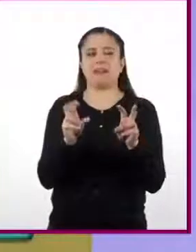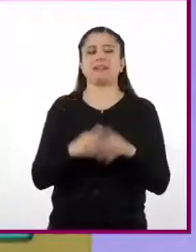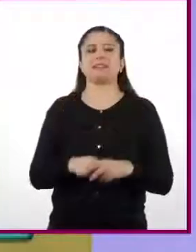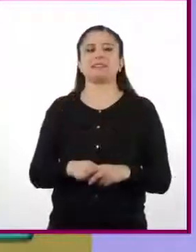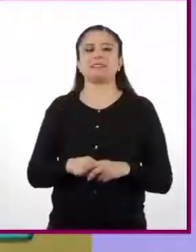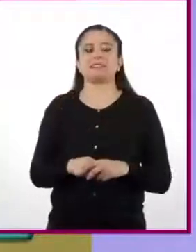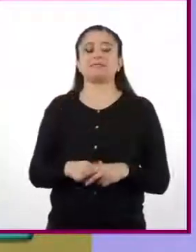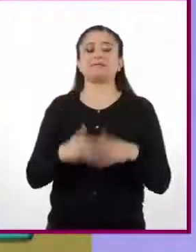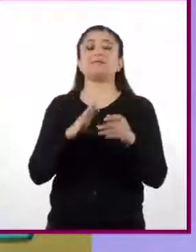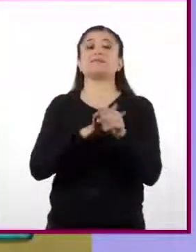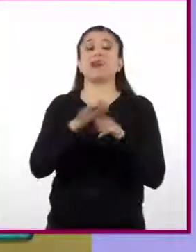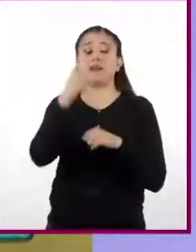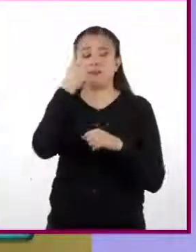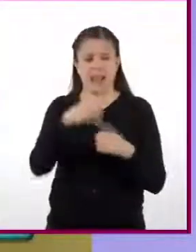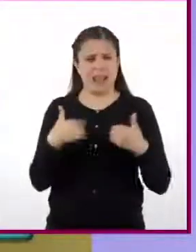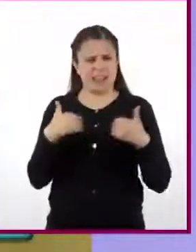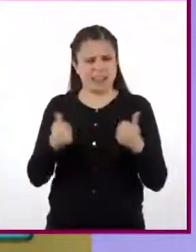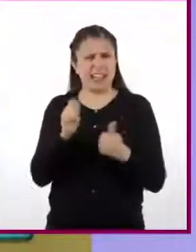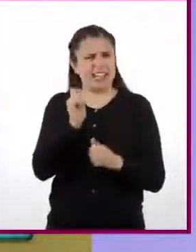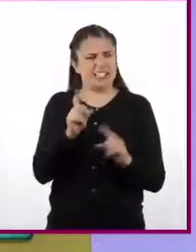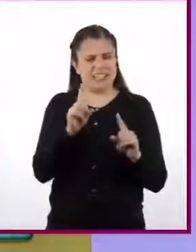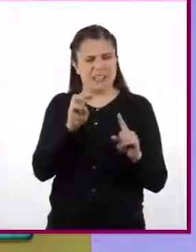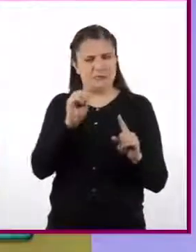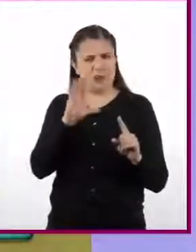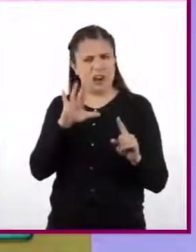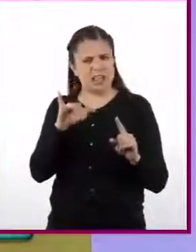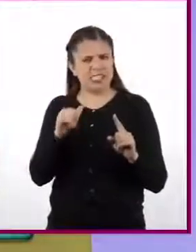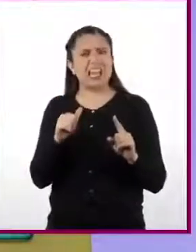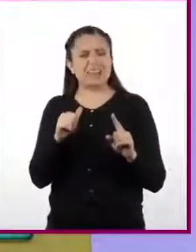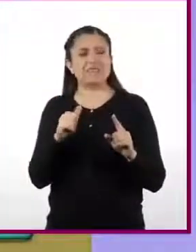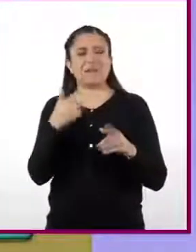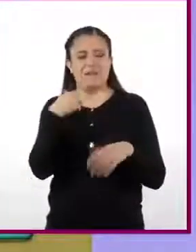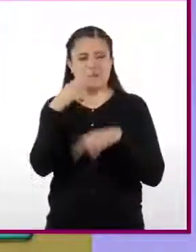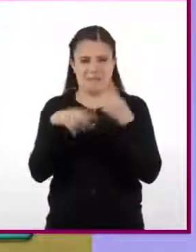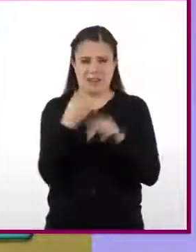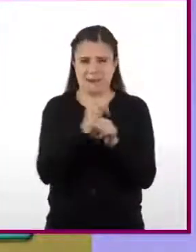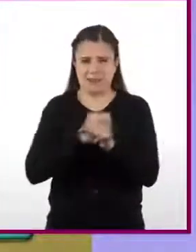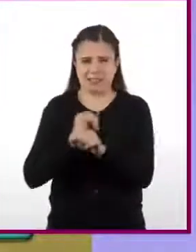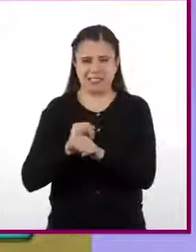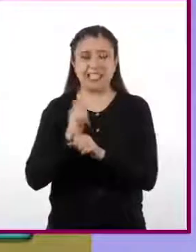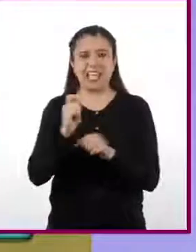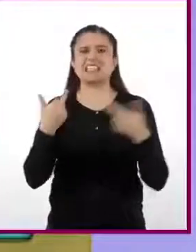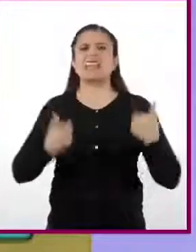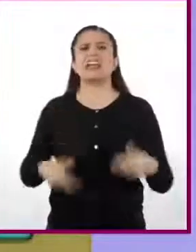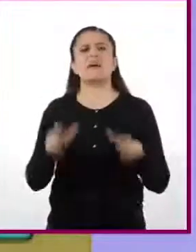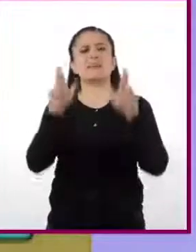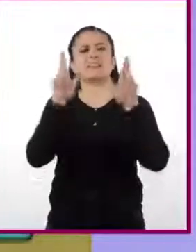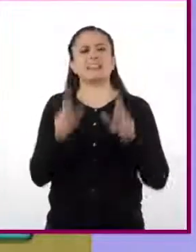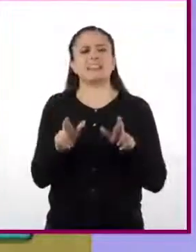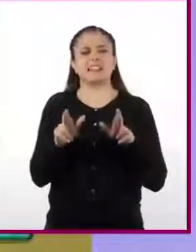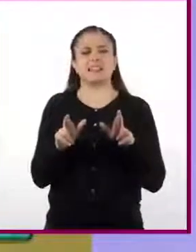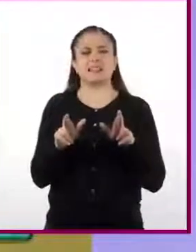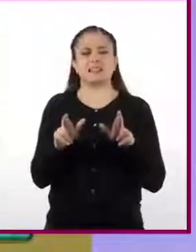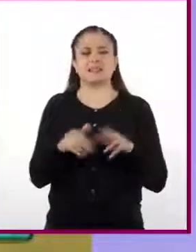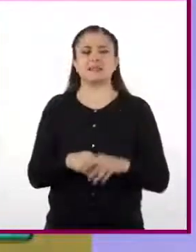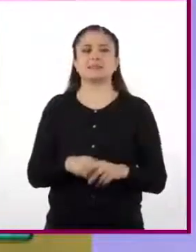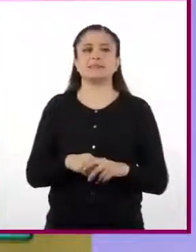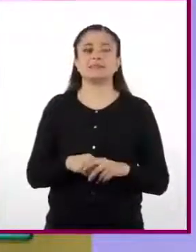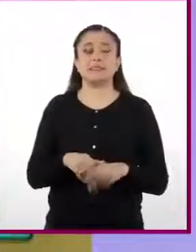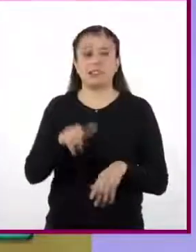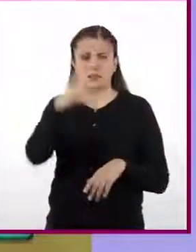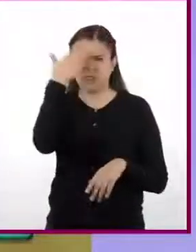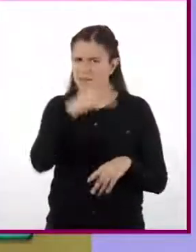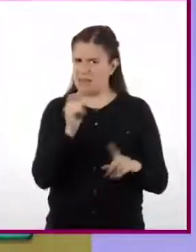democracia y para comprenderla mejor, estudiaremos un principio más, el de la representatividad. ¿Sabes